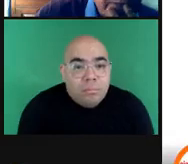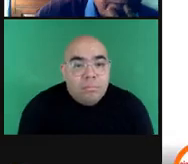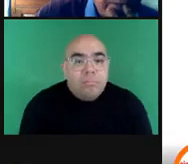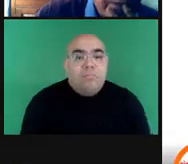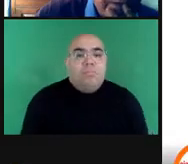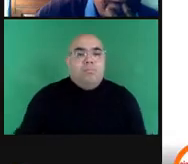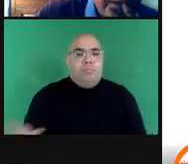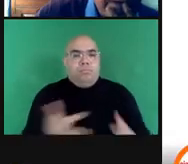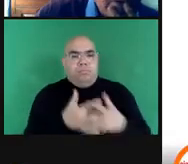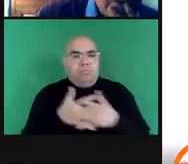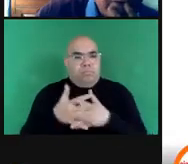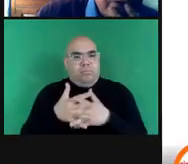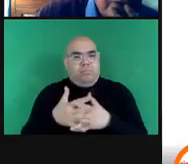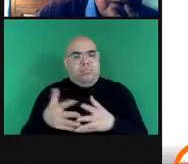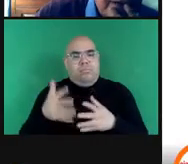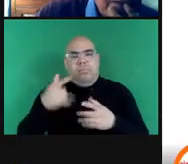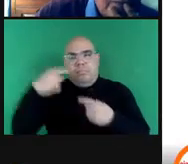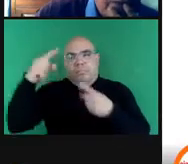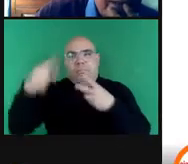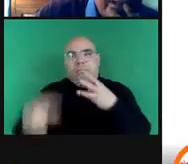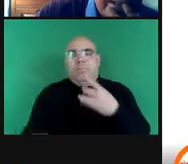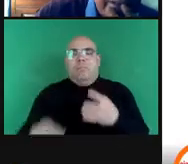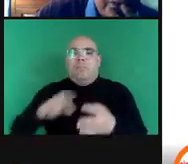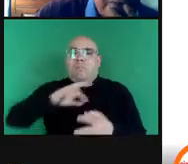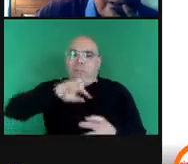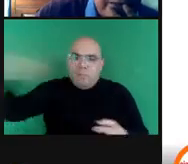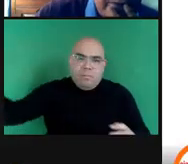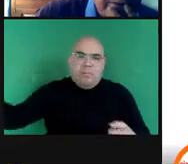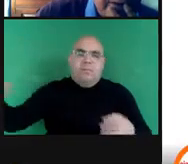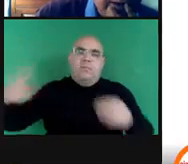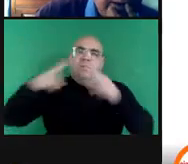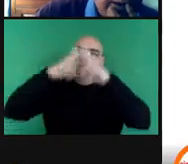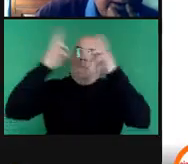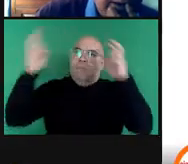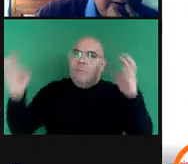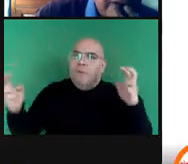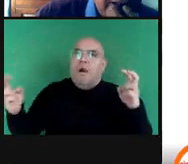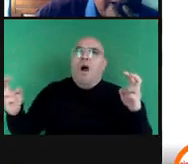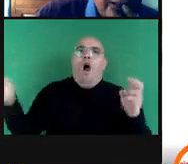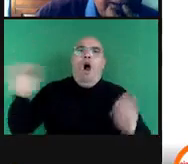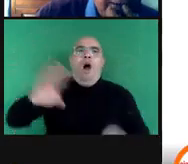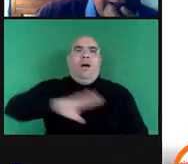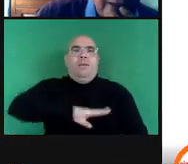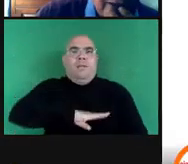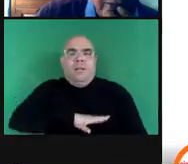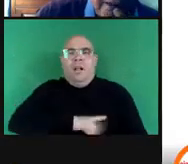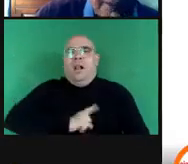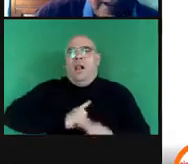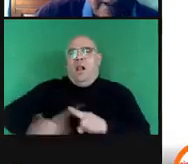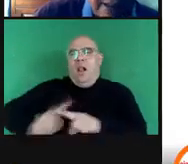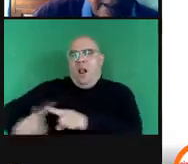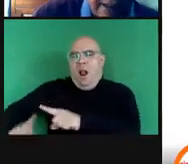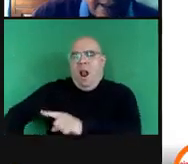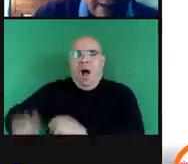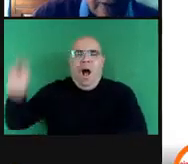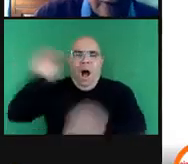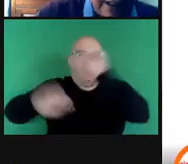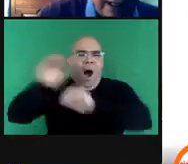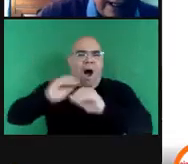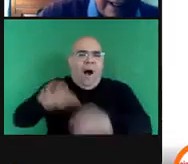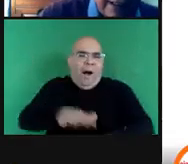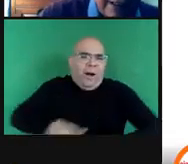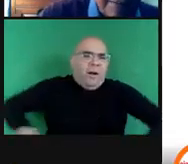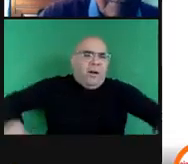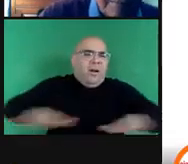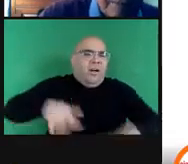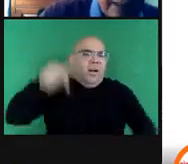Vespucio y otros sobre puentes y monumentos que no son aquí, de México y de España, donde